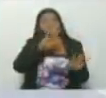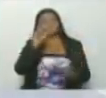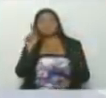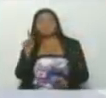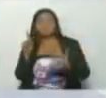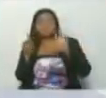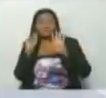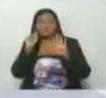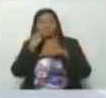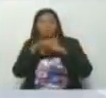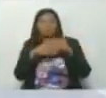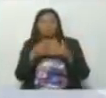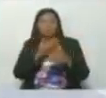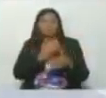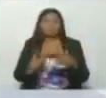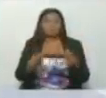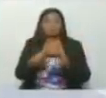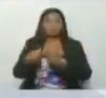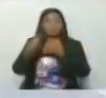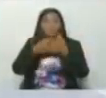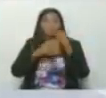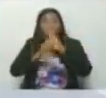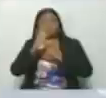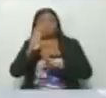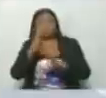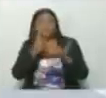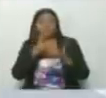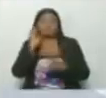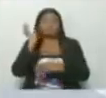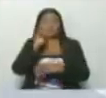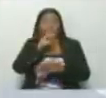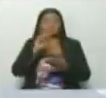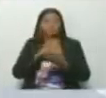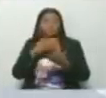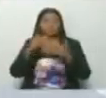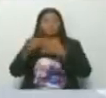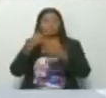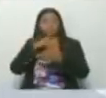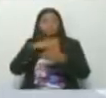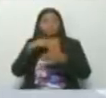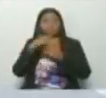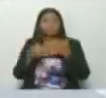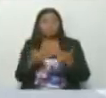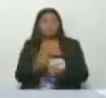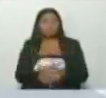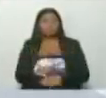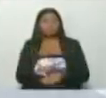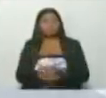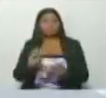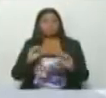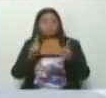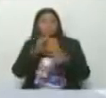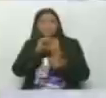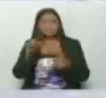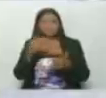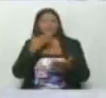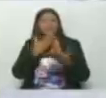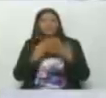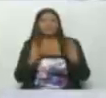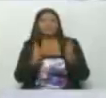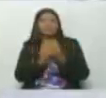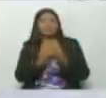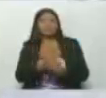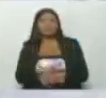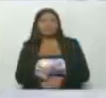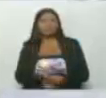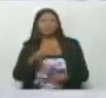diputado jesús faría presidente la comisión de economía finanzas y desarrollo de la asamblea nacional compartiendo con nosotros en este programa este inicio de semana gracias por acompañarme gracias